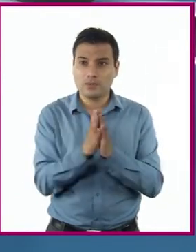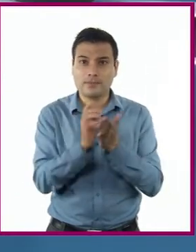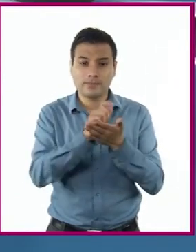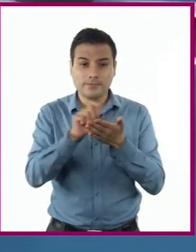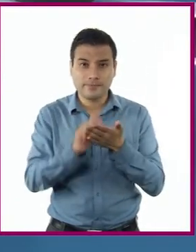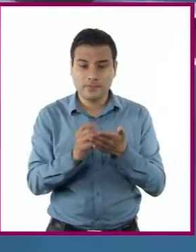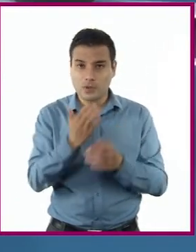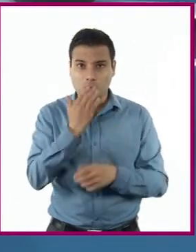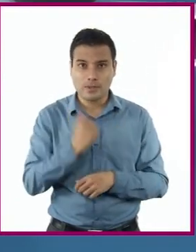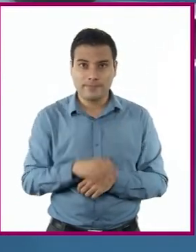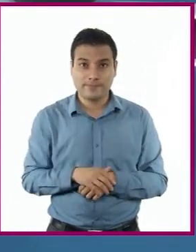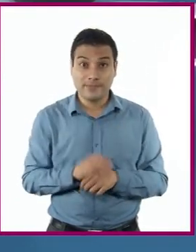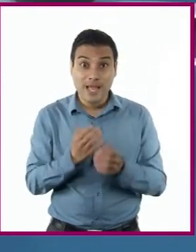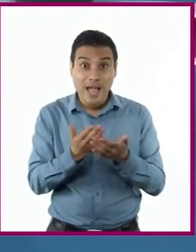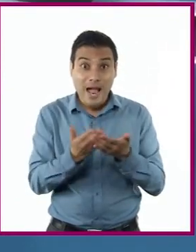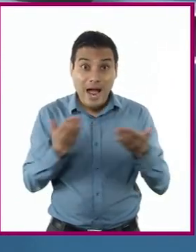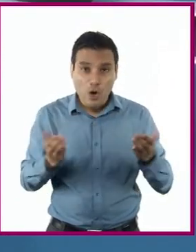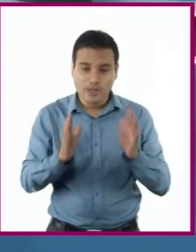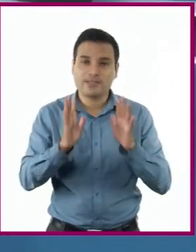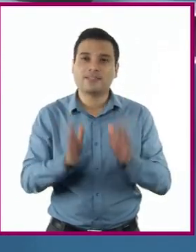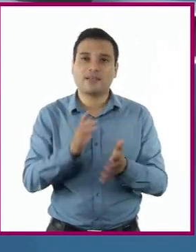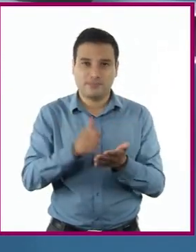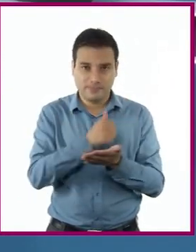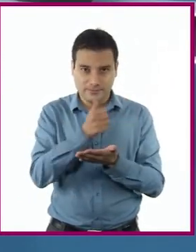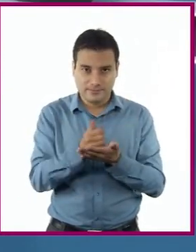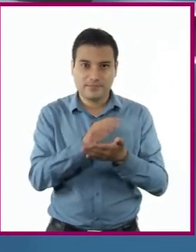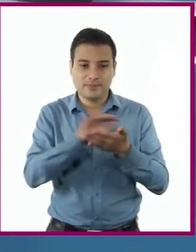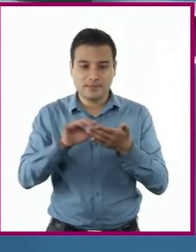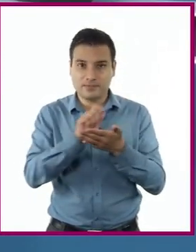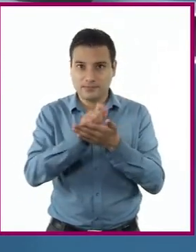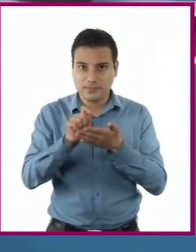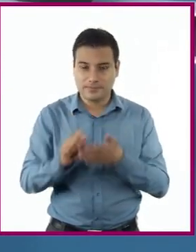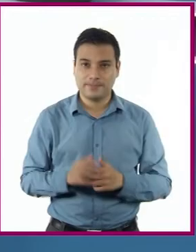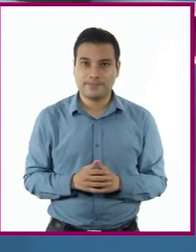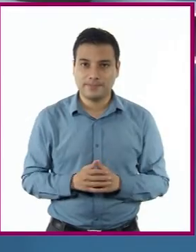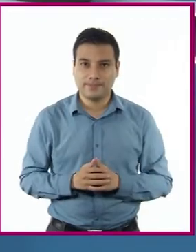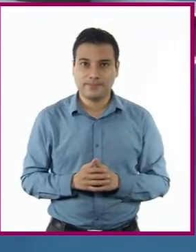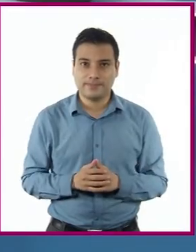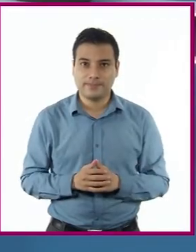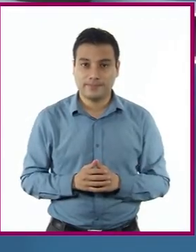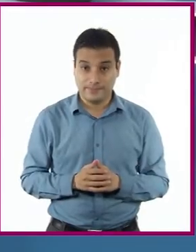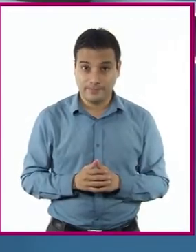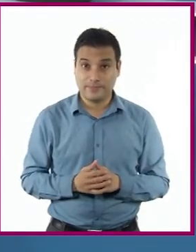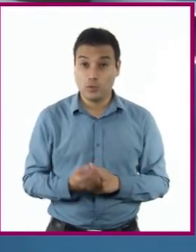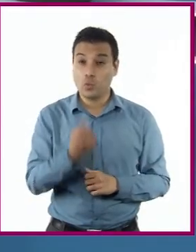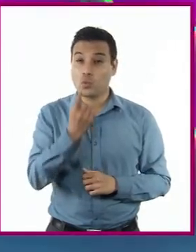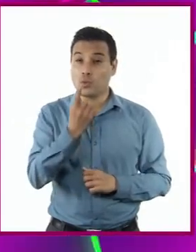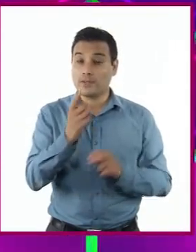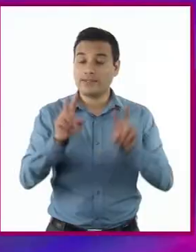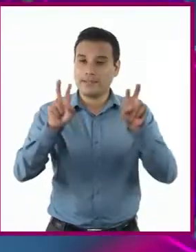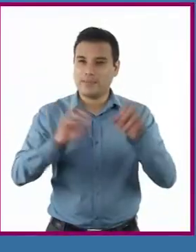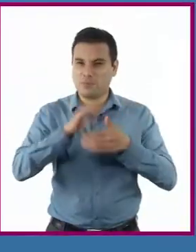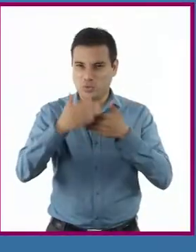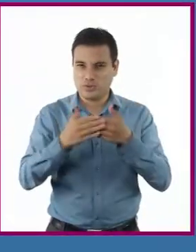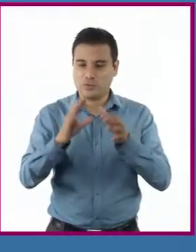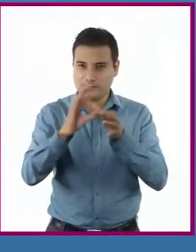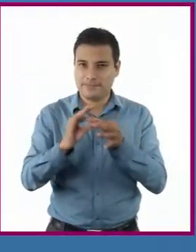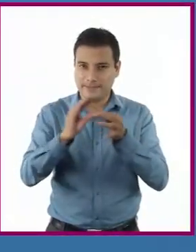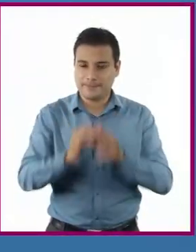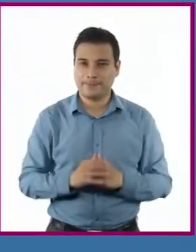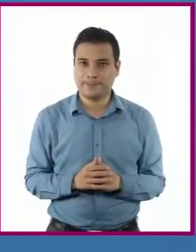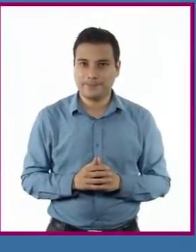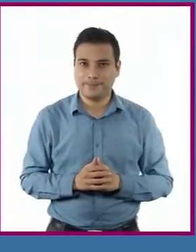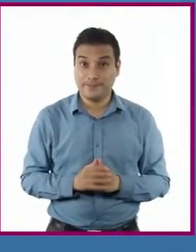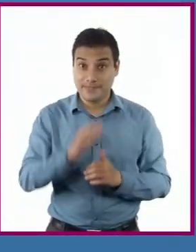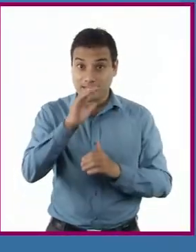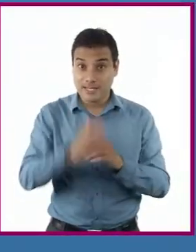nación mayoritariamente urbana y alfabeta. Un hecho notable y que revisaremos en las siguientes sesiones. Antes